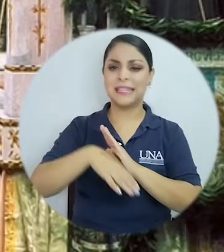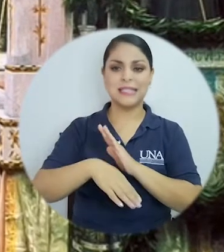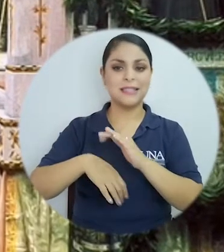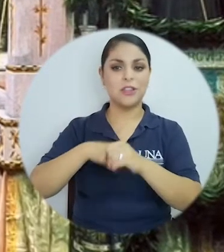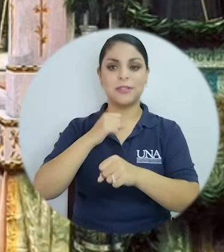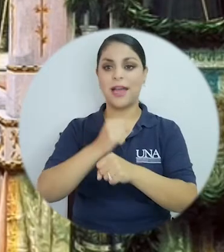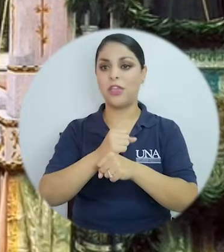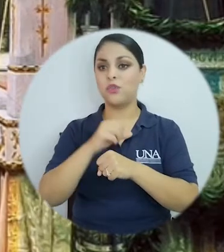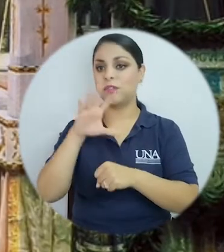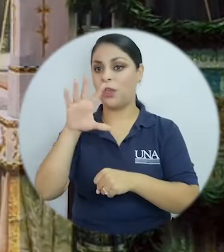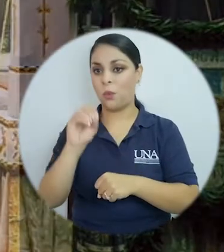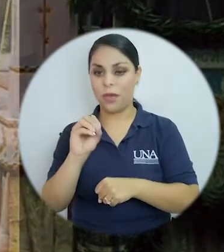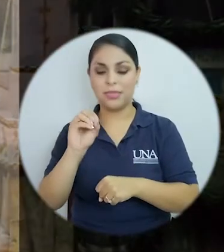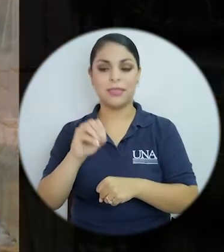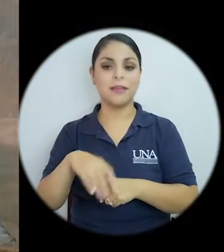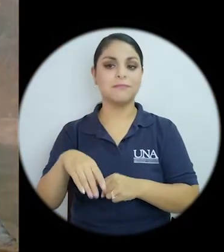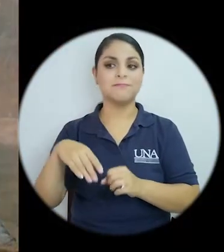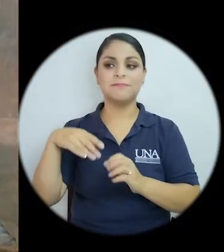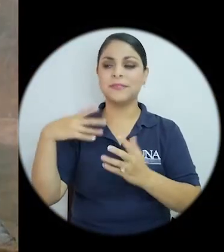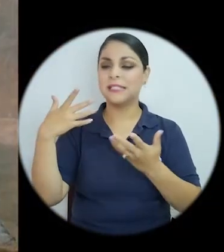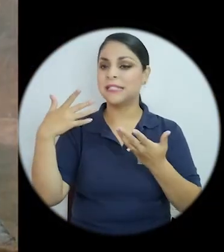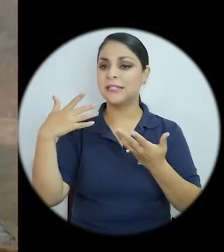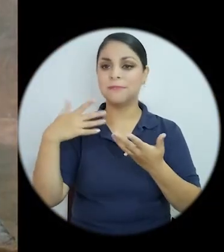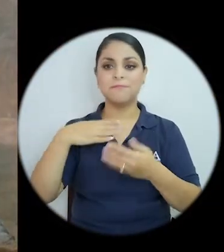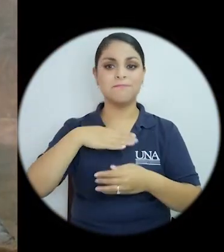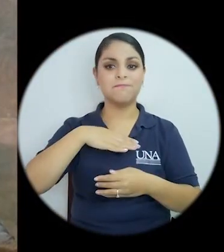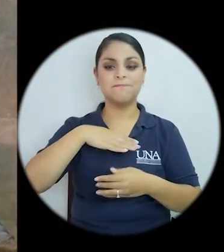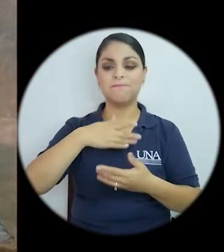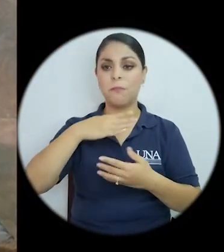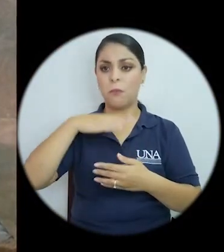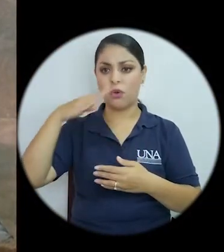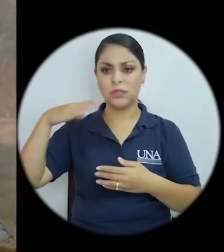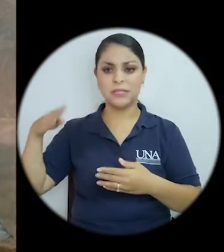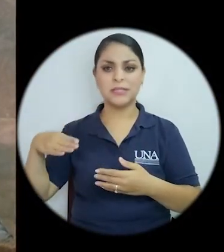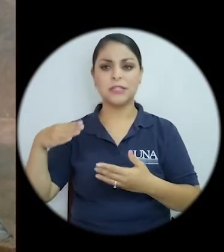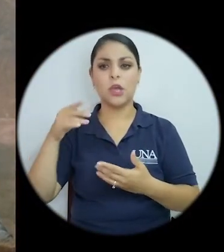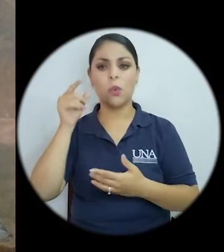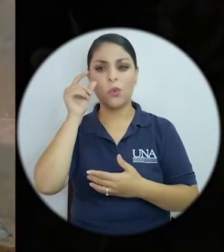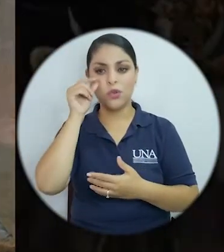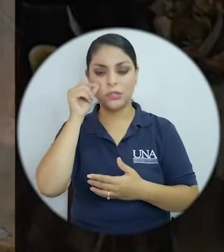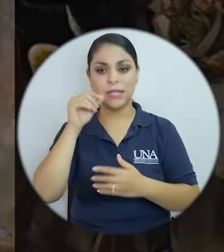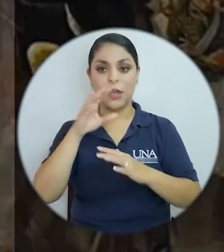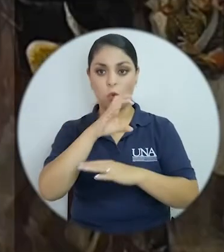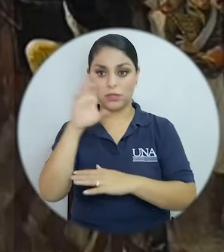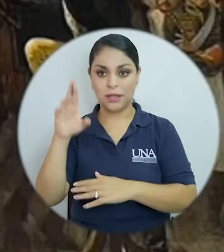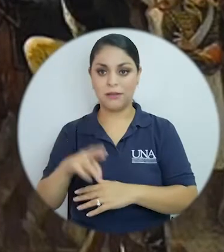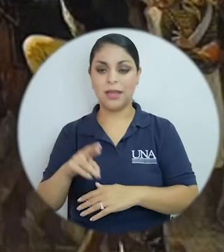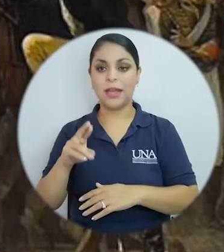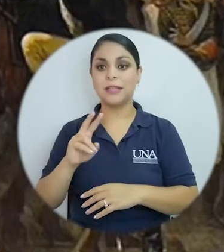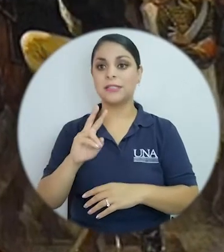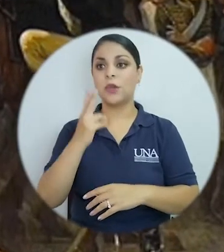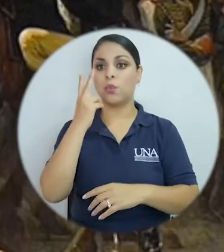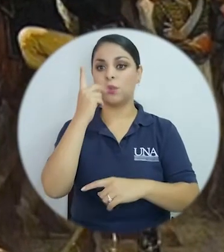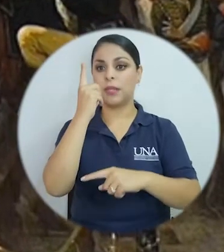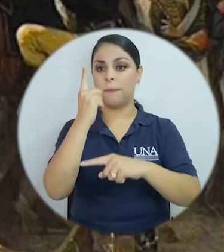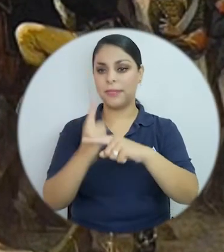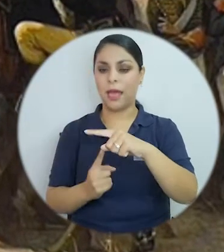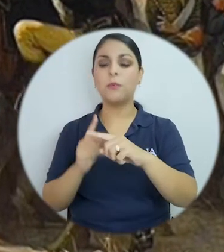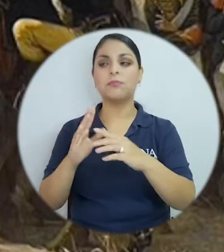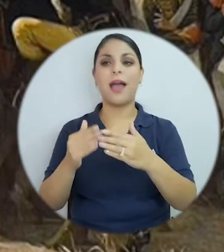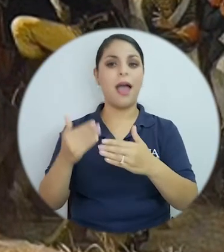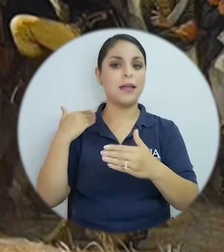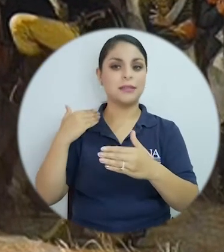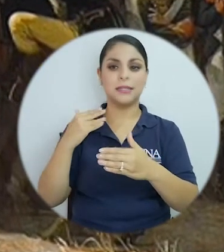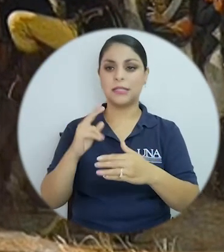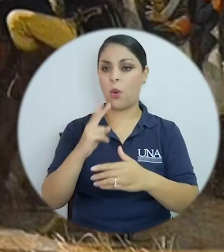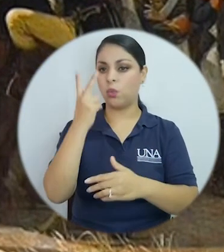los años 50 a nivel bélico, pasando por los golpes de Estado curiosos que dan en Costa Rica en la segunda mitad, bueno,